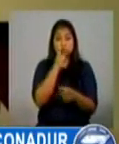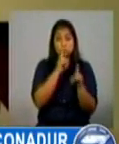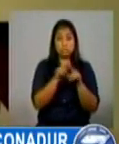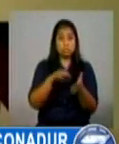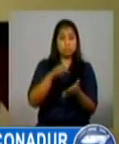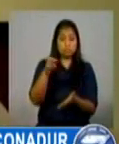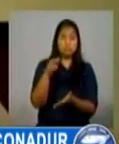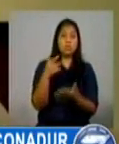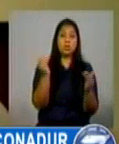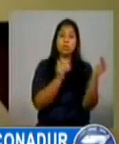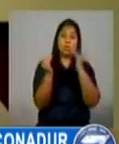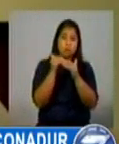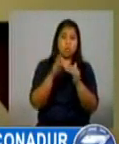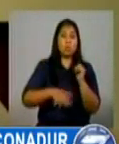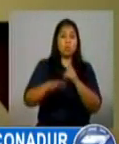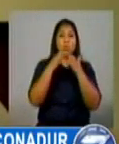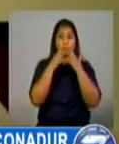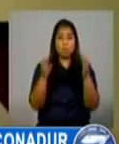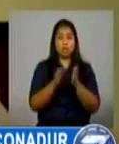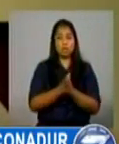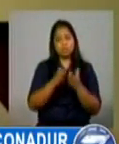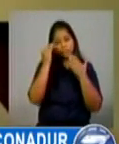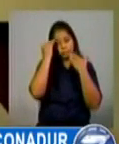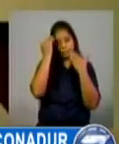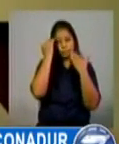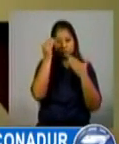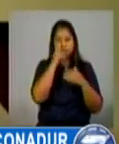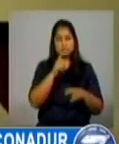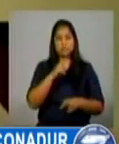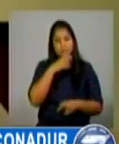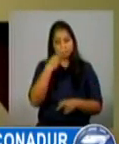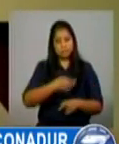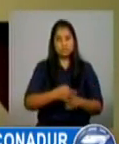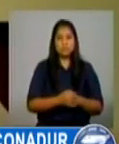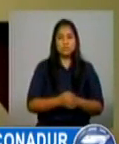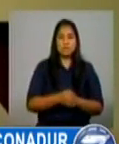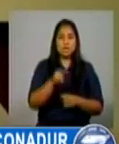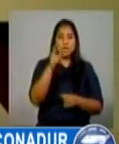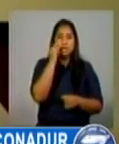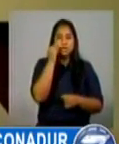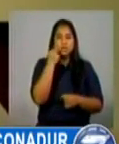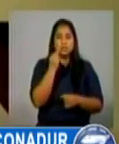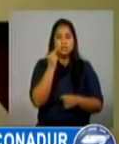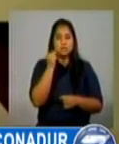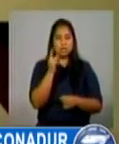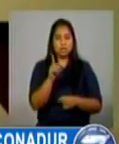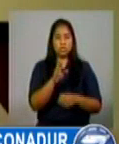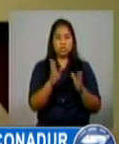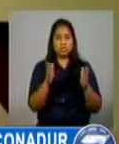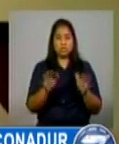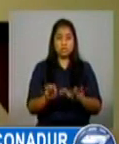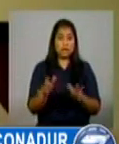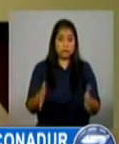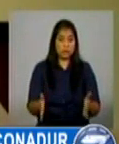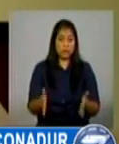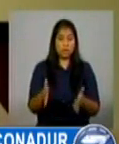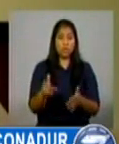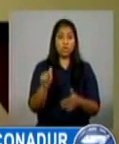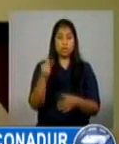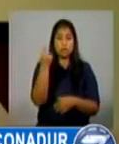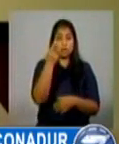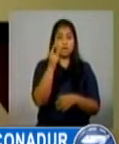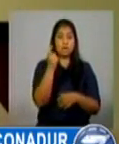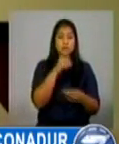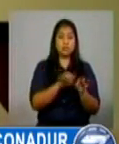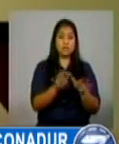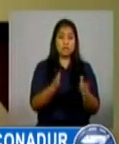de la obra pública. Yo agradezco sinceramente al señor secretario de la Secretaría de